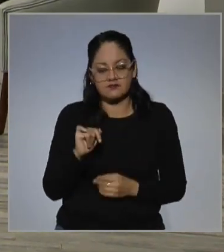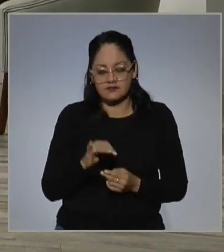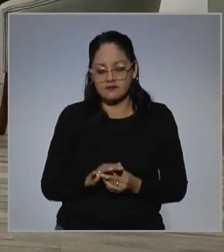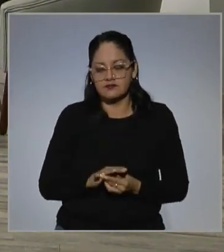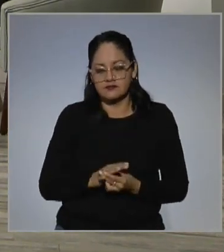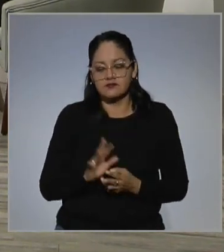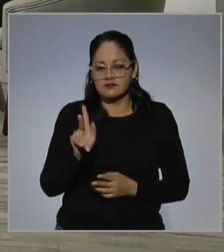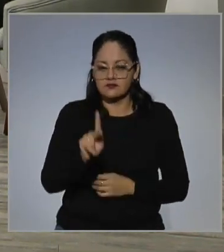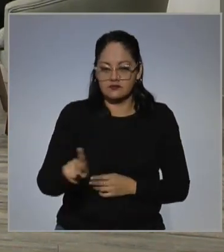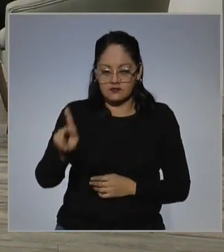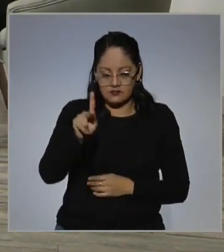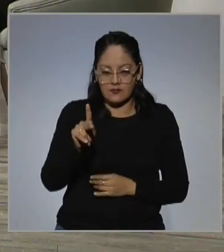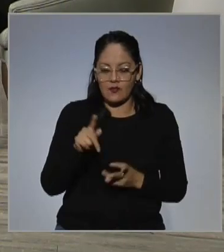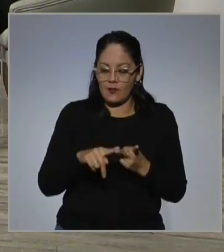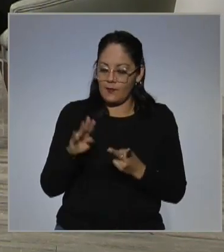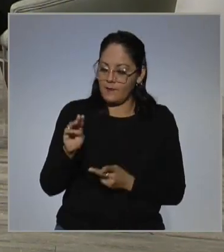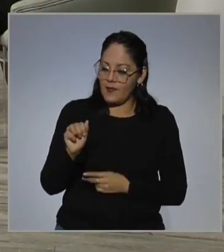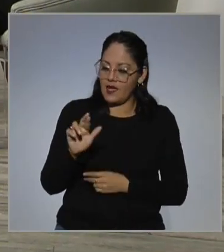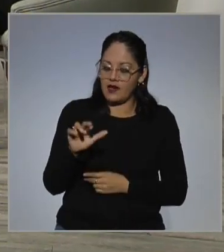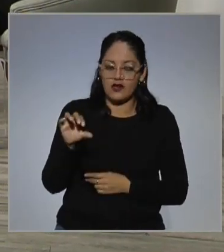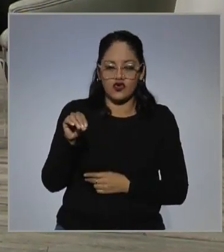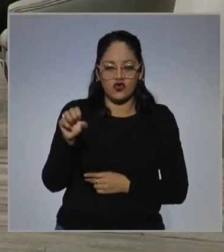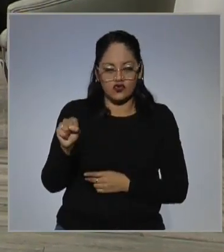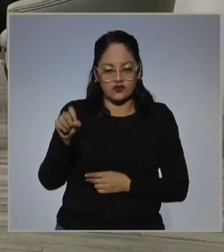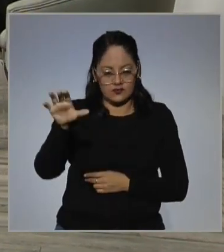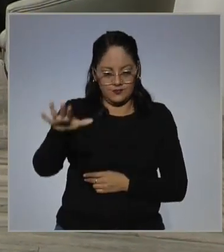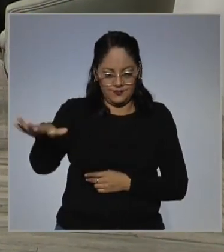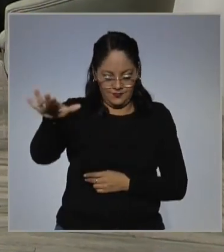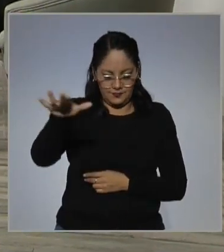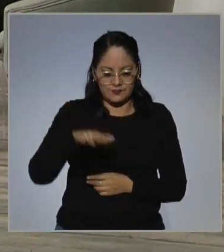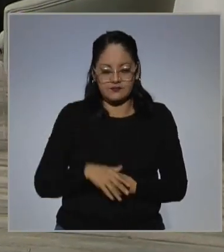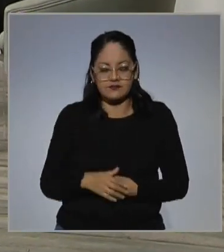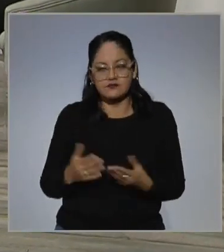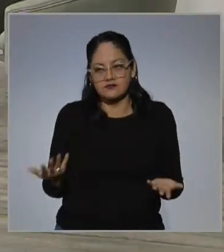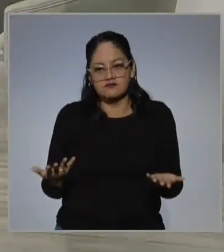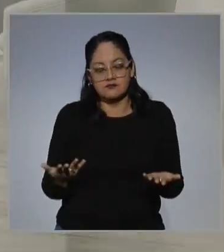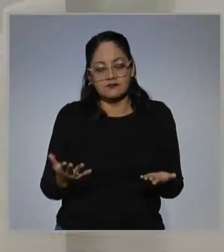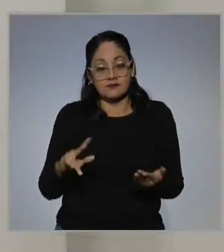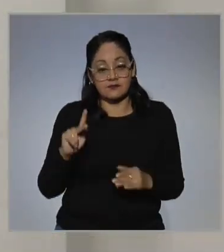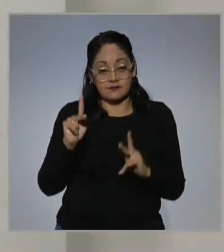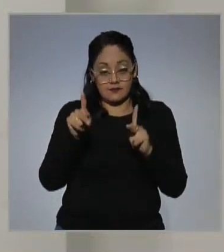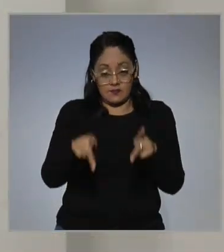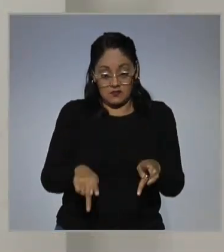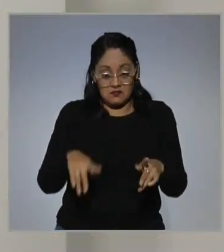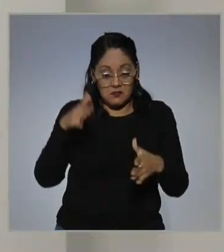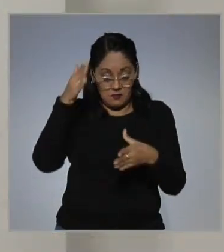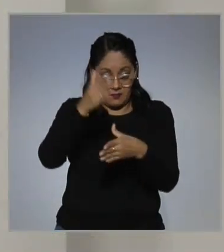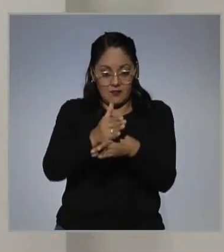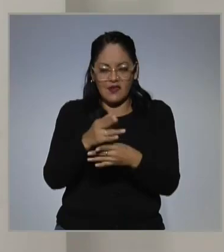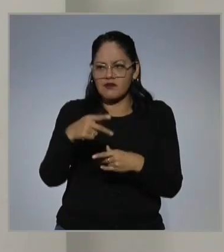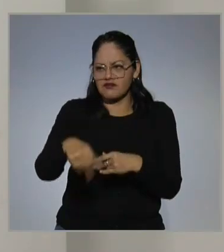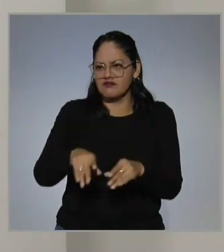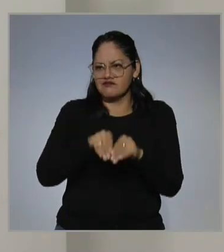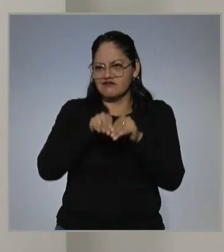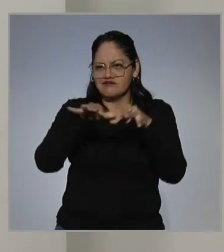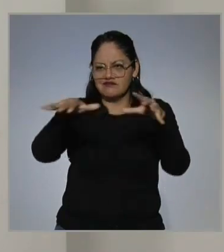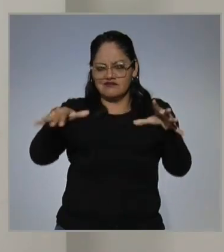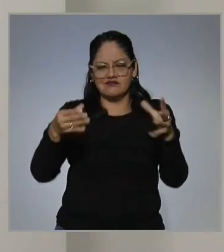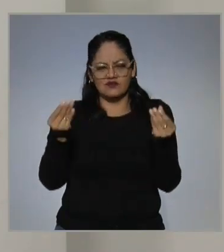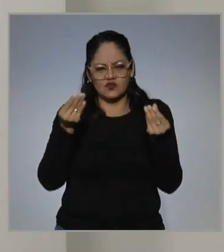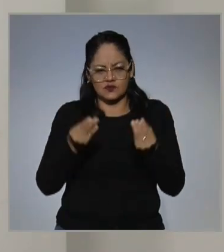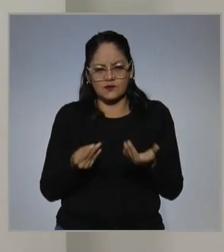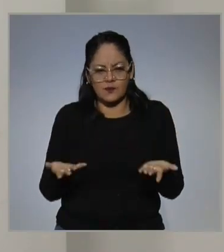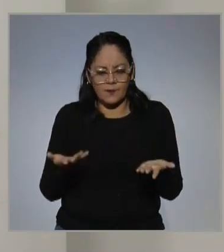los pueblos y barrios originarios se va al panteón, pero está muy extendido y es